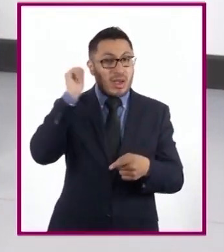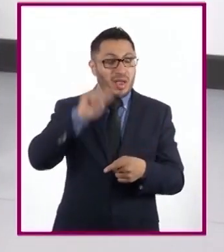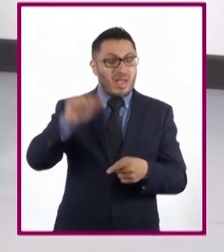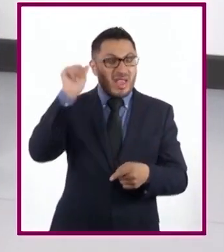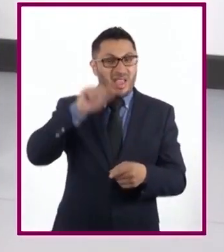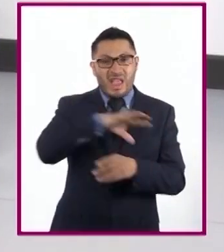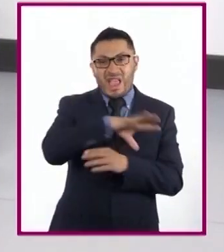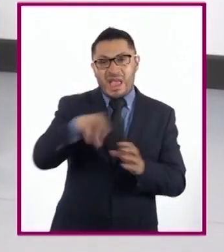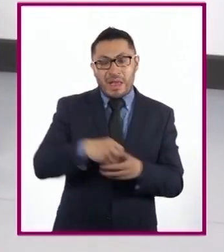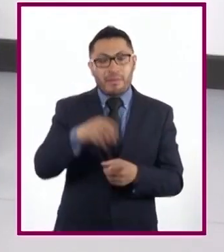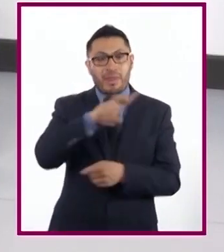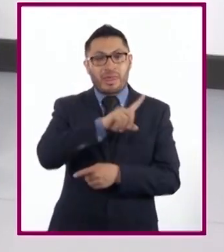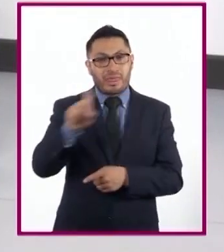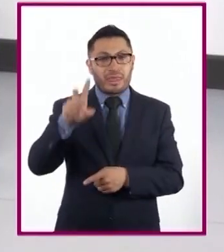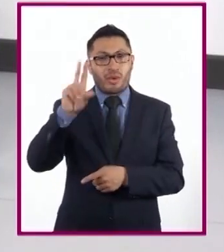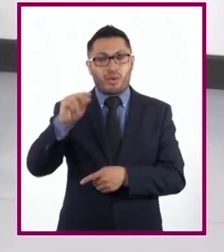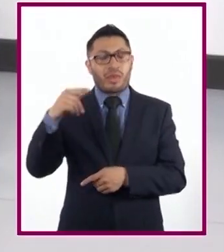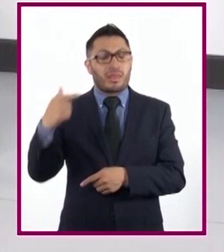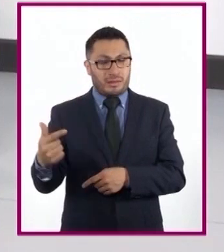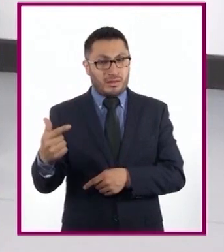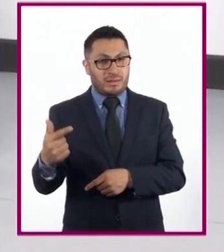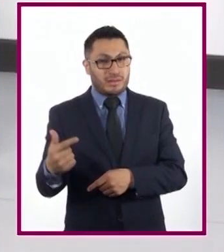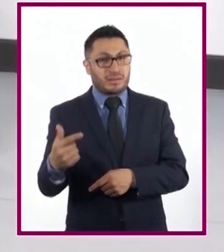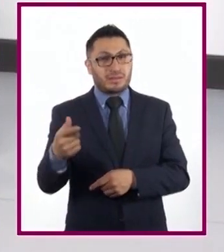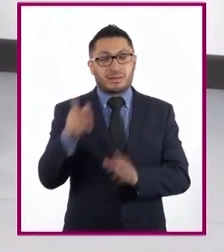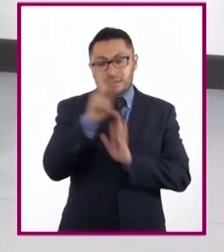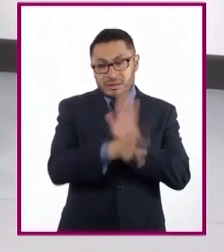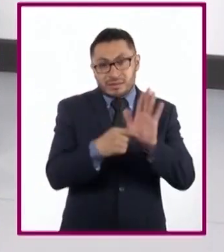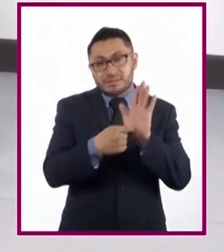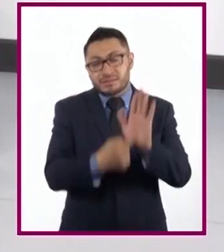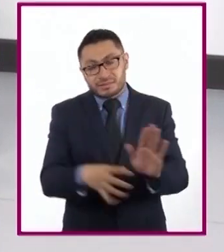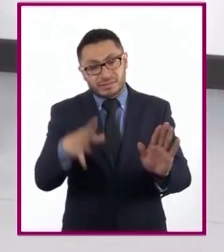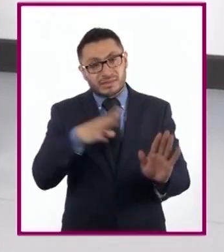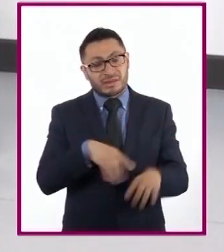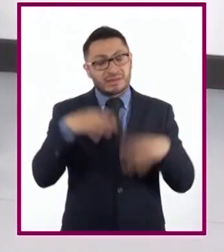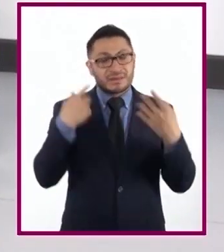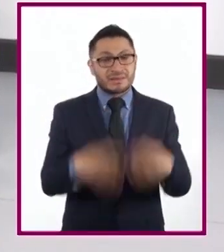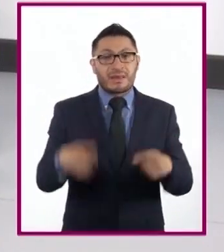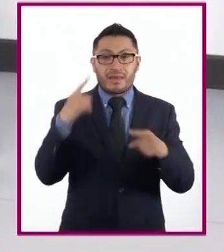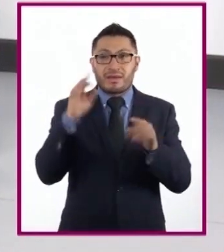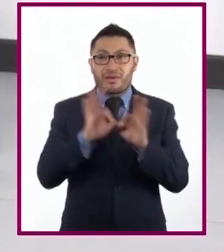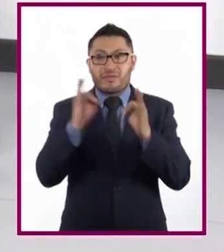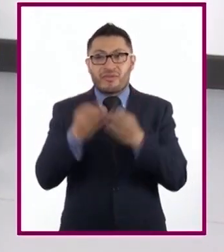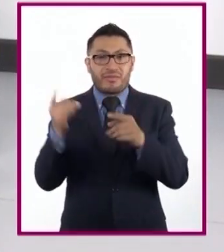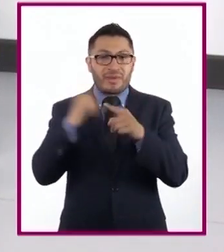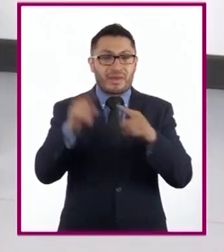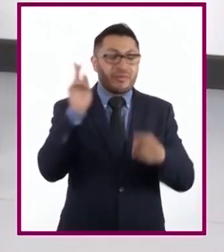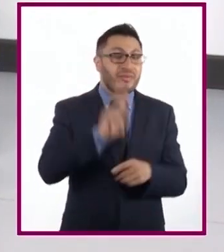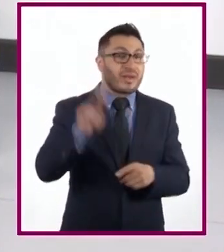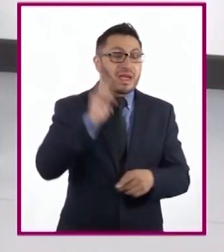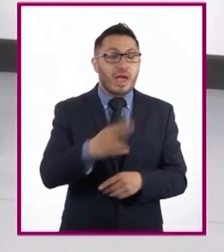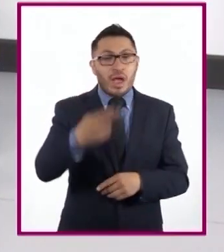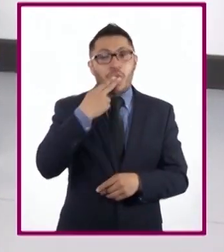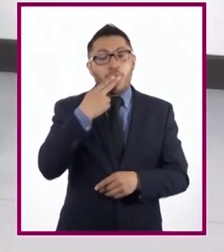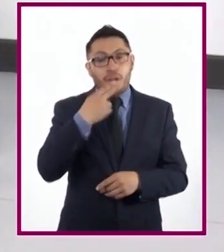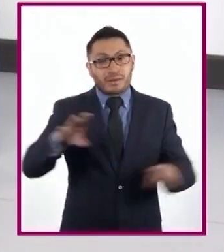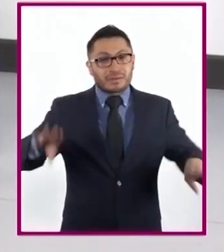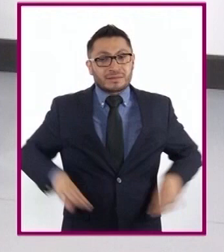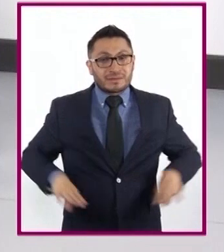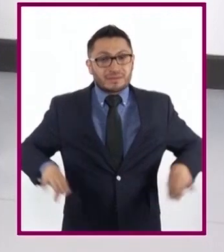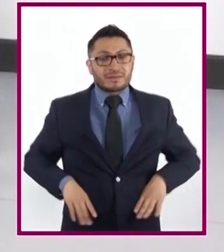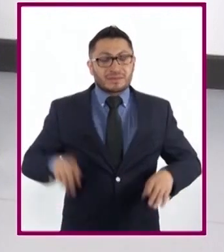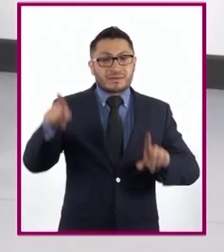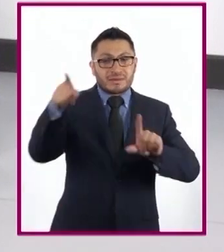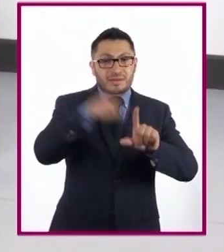resultado 180 grados. Y en el audiovisual nos presentan una manera distinta de comprobarlo, haciendo uso de las propiedades de